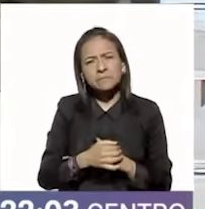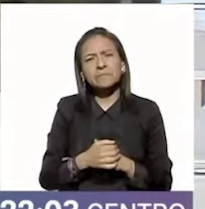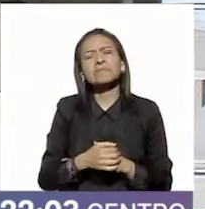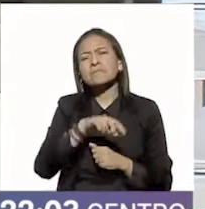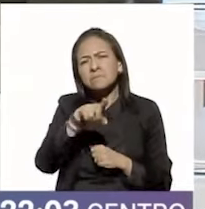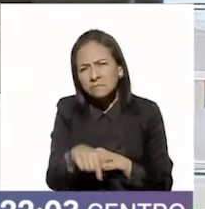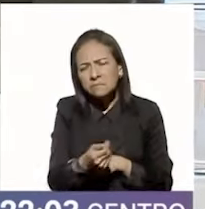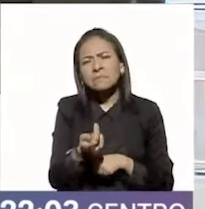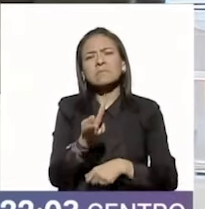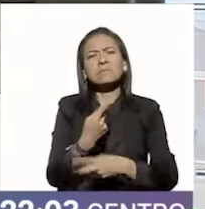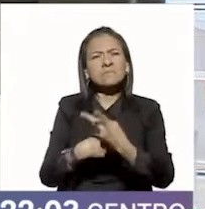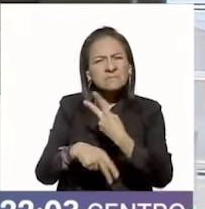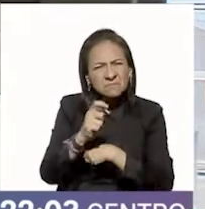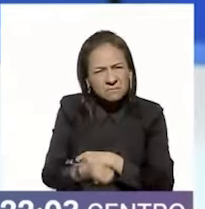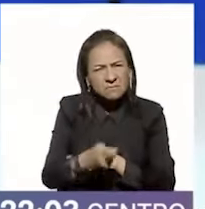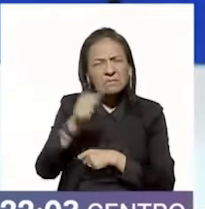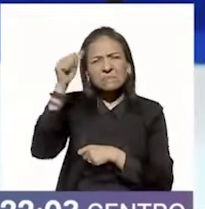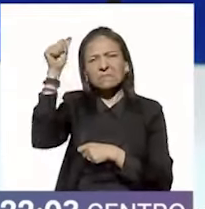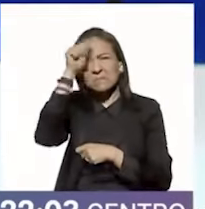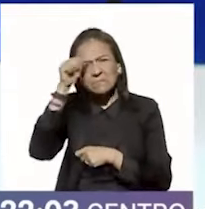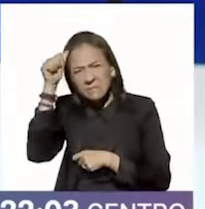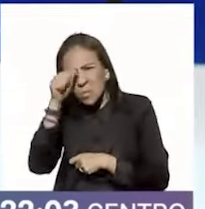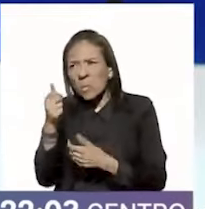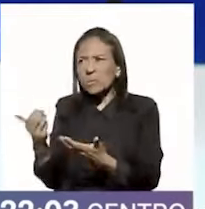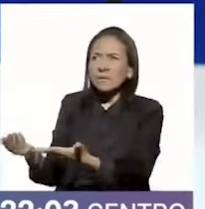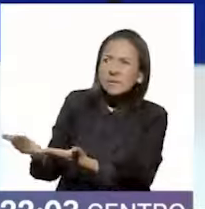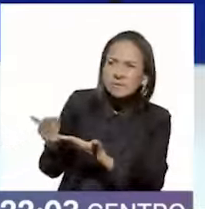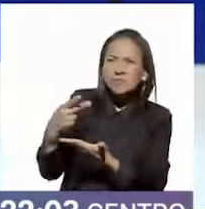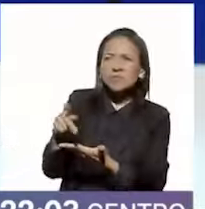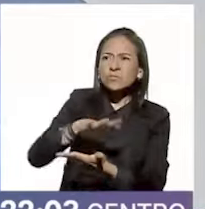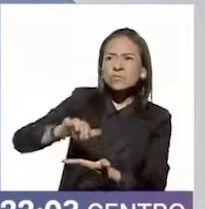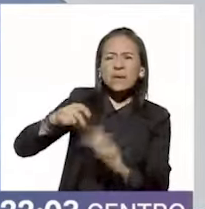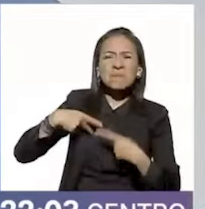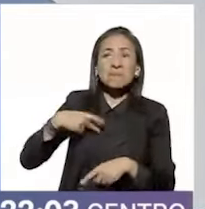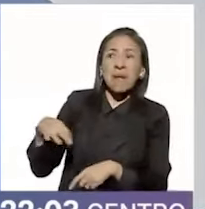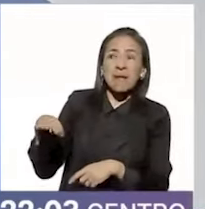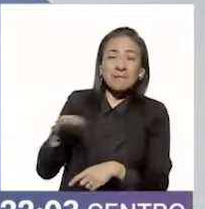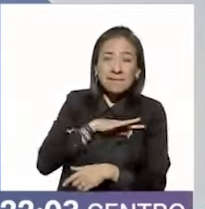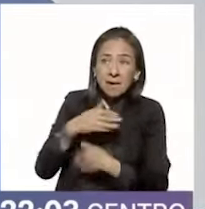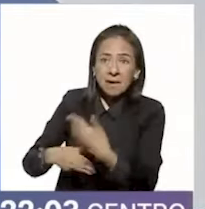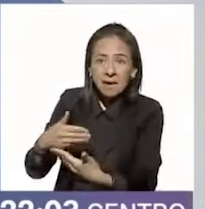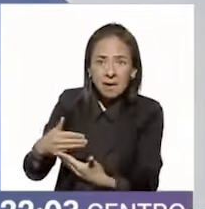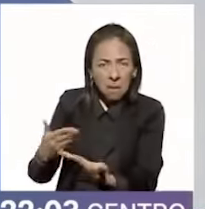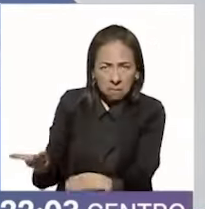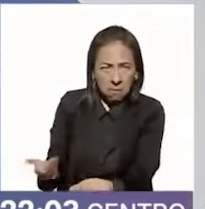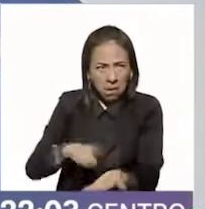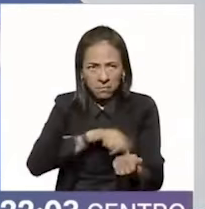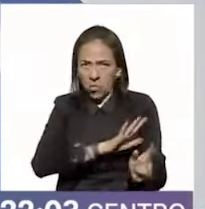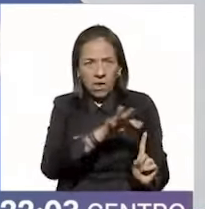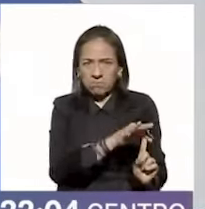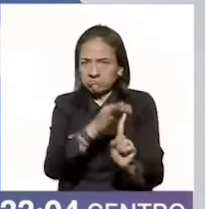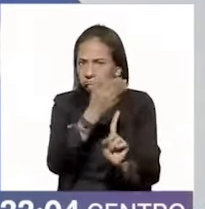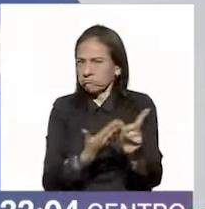una nación con sus curas, sus feligreses, su mística, porque ya estaba representada, ¿no? Y en segundo lugar, también al ser